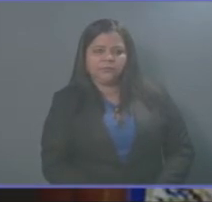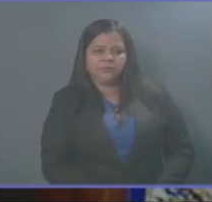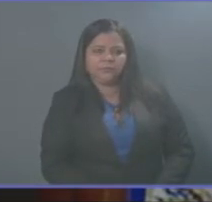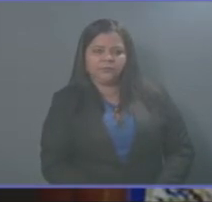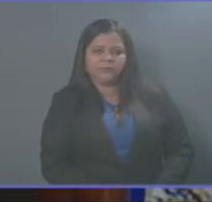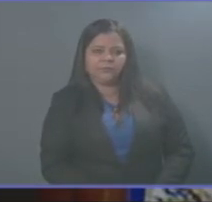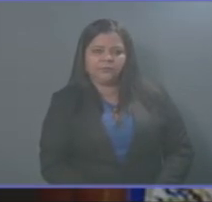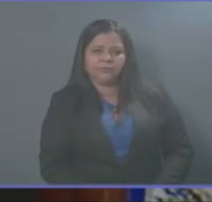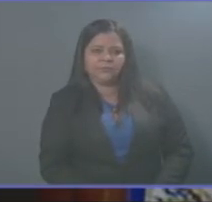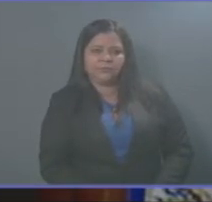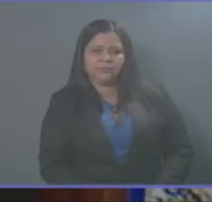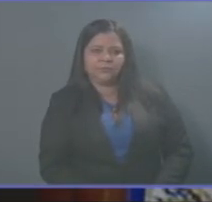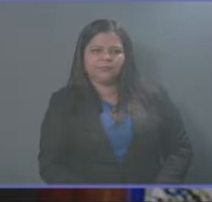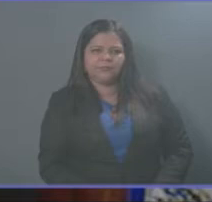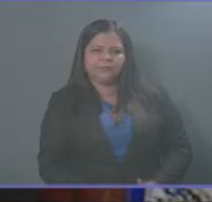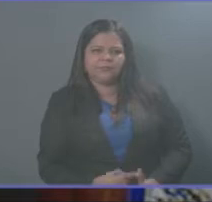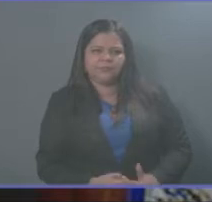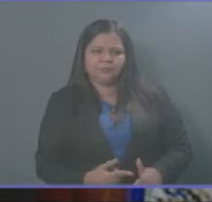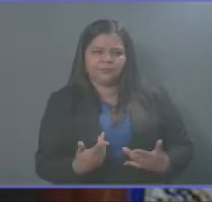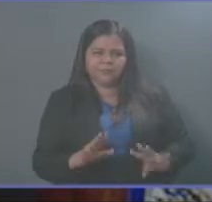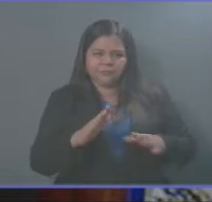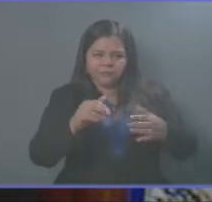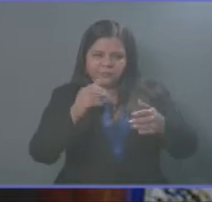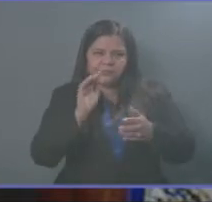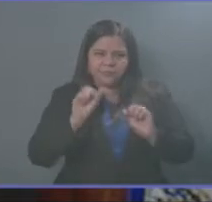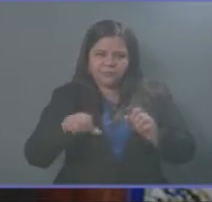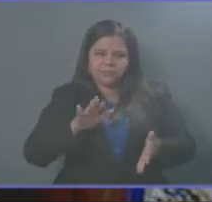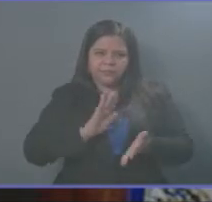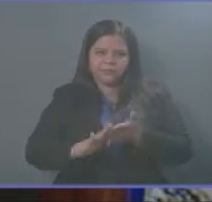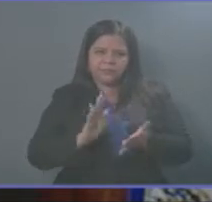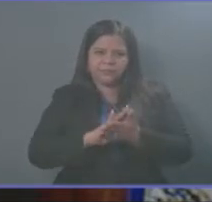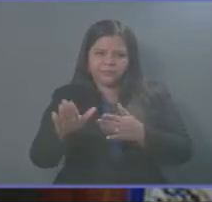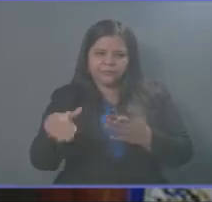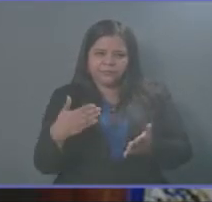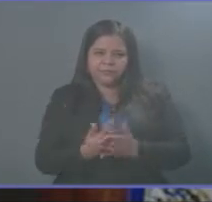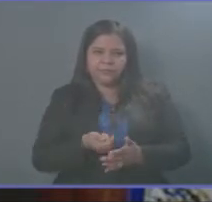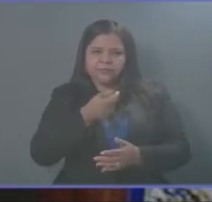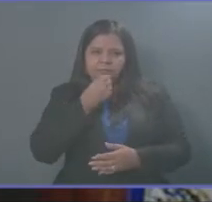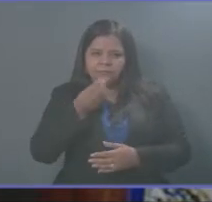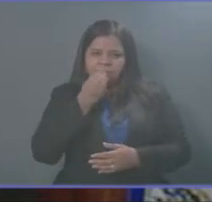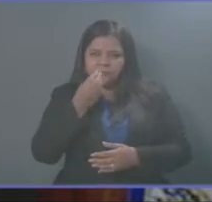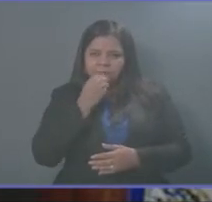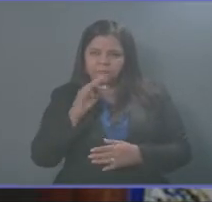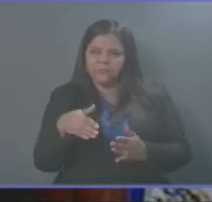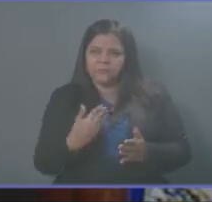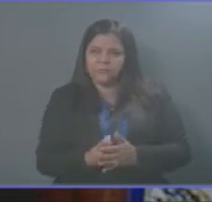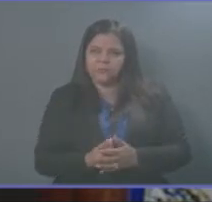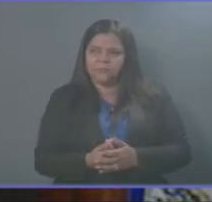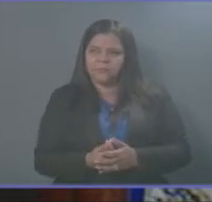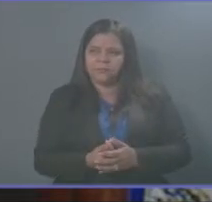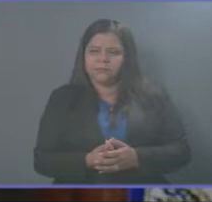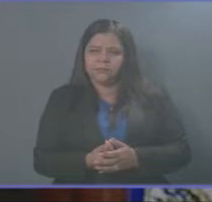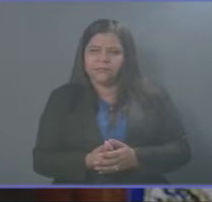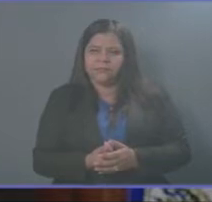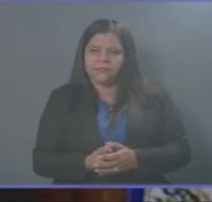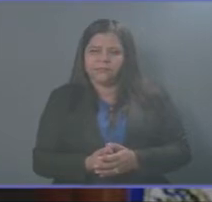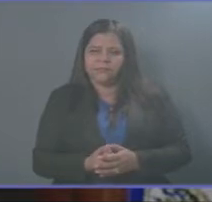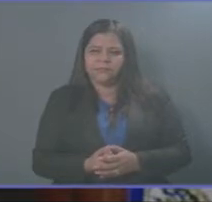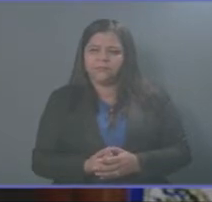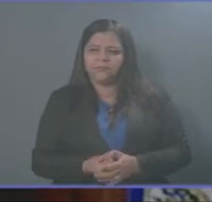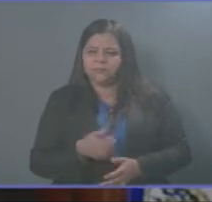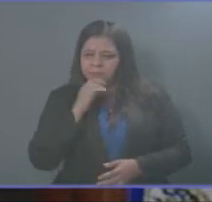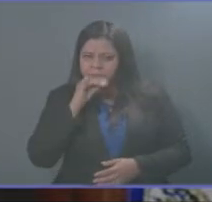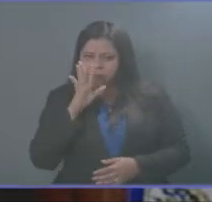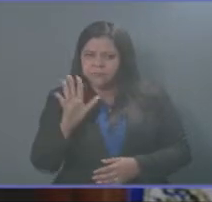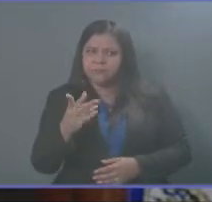de plata para poder pagar esos proveedores para la alimentación en centros penales. Que